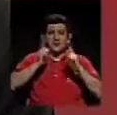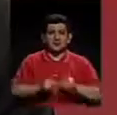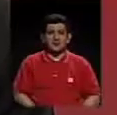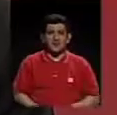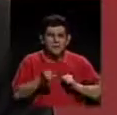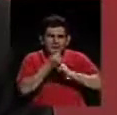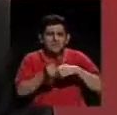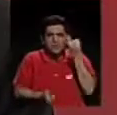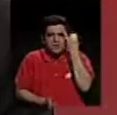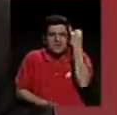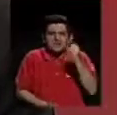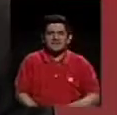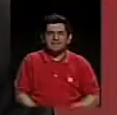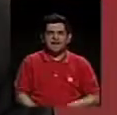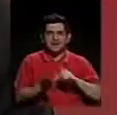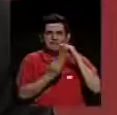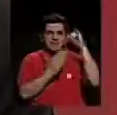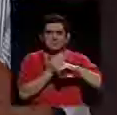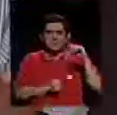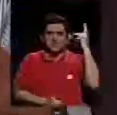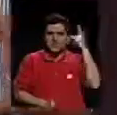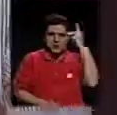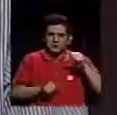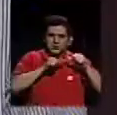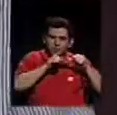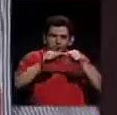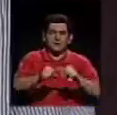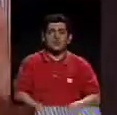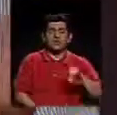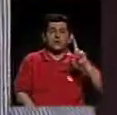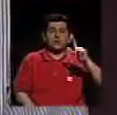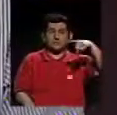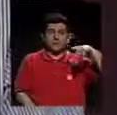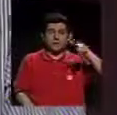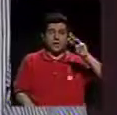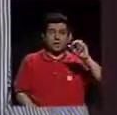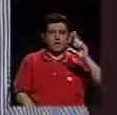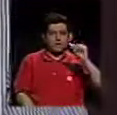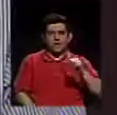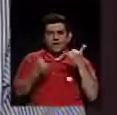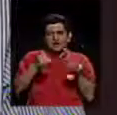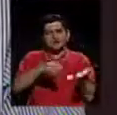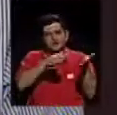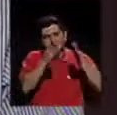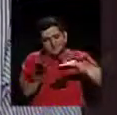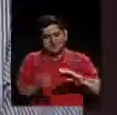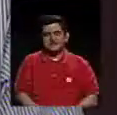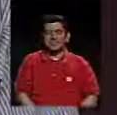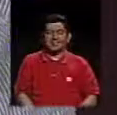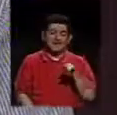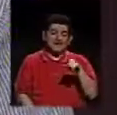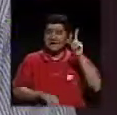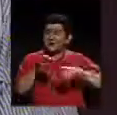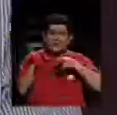a ese proyecto político indefinido. Don Luis Paulino, bueno, en paz descanse, ya no nos podrá explicar qué quería decir con eso, pero cuando yo las